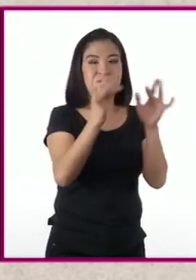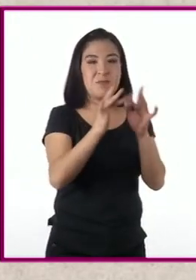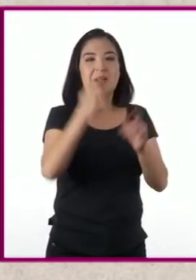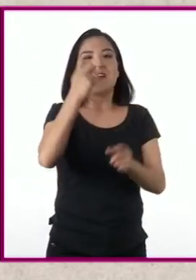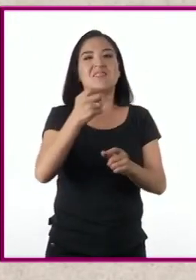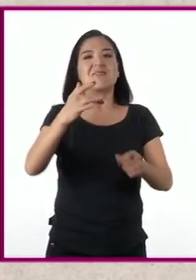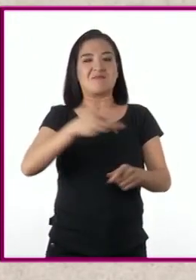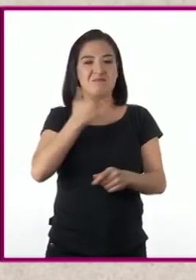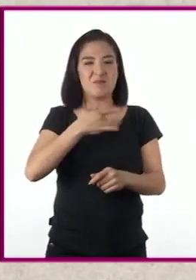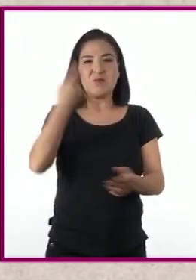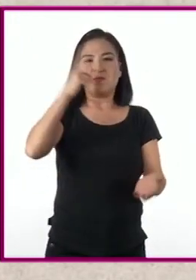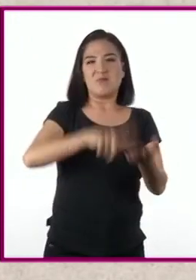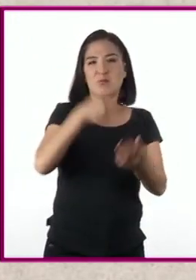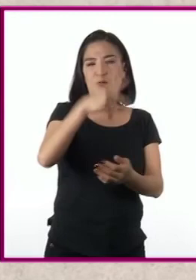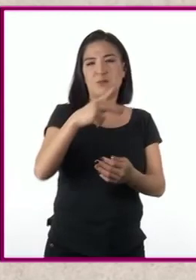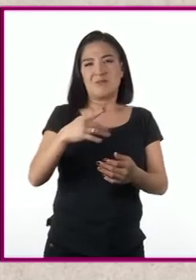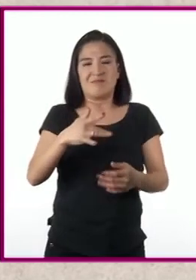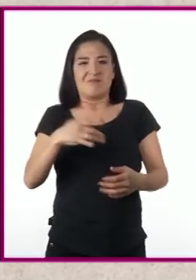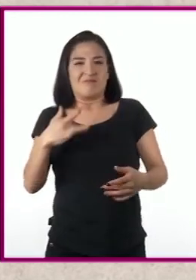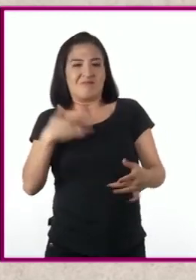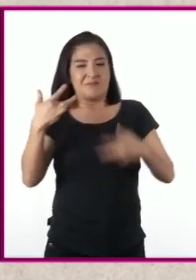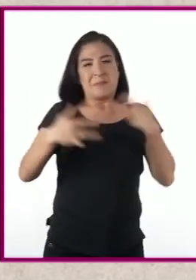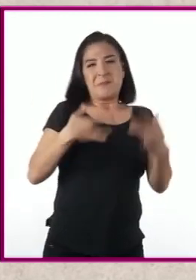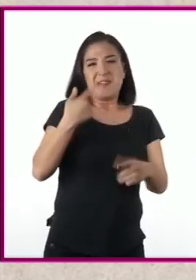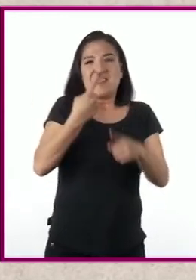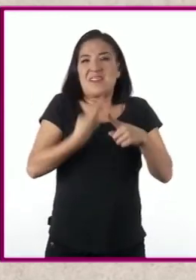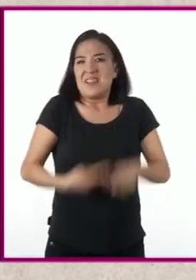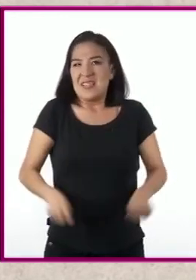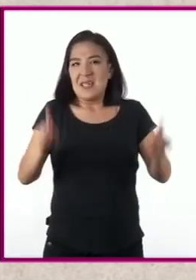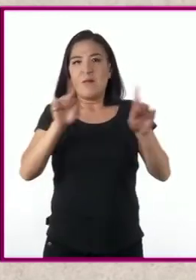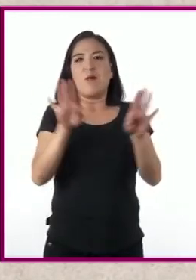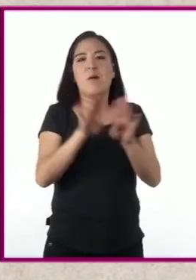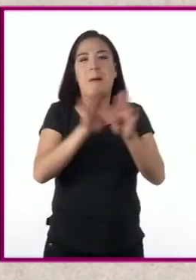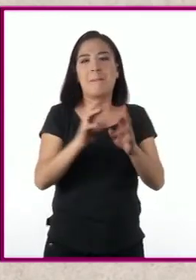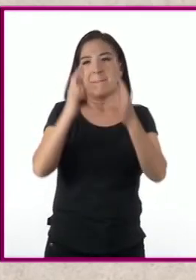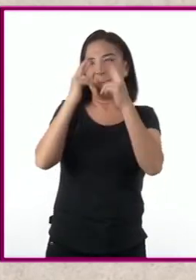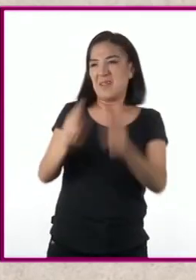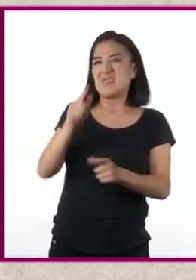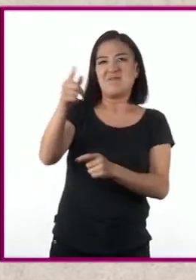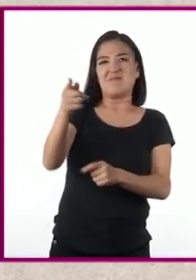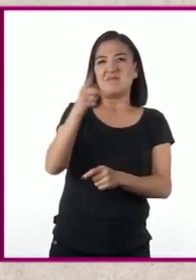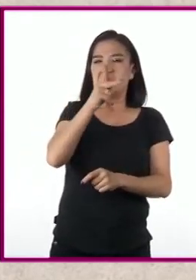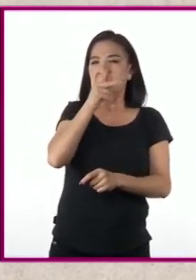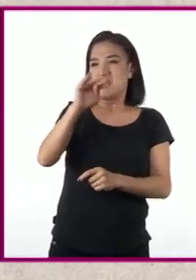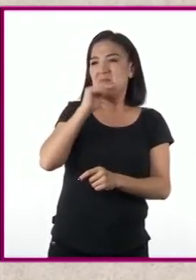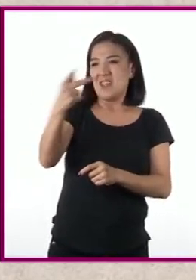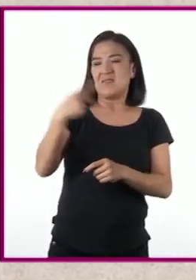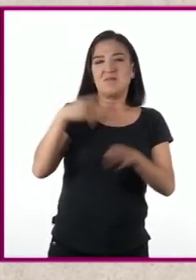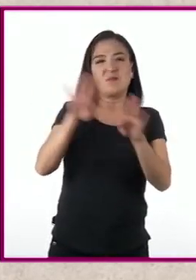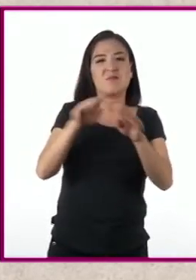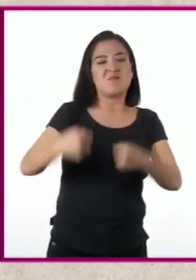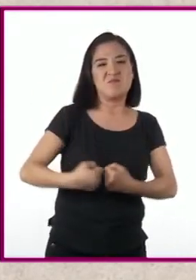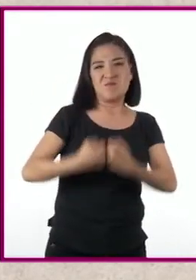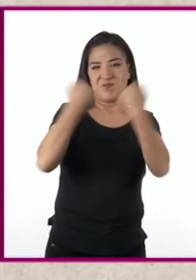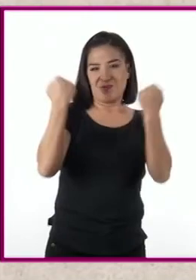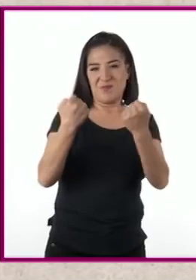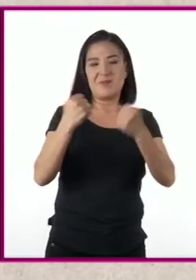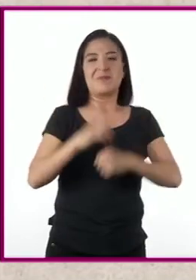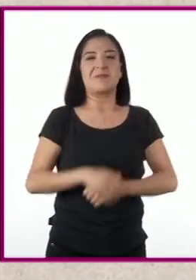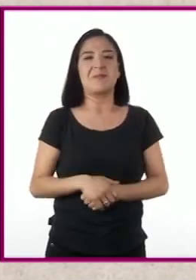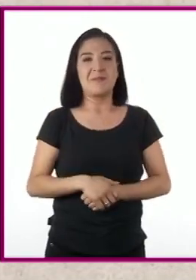reacción emocional importante, una ruptura de la relación padre-hijo. Alerta Beth